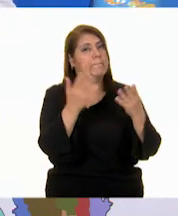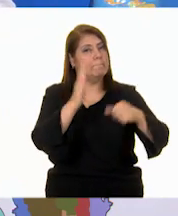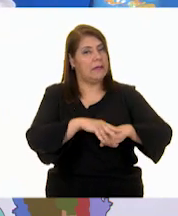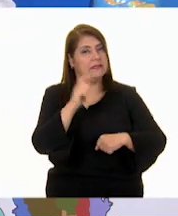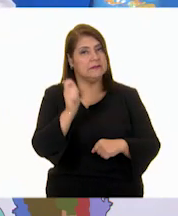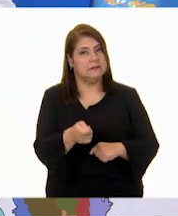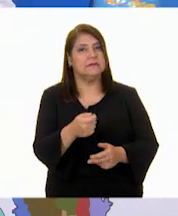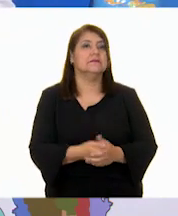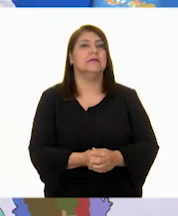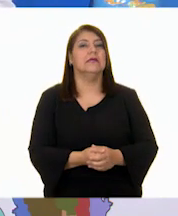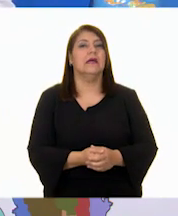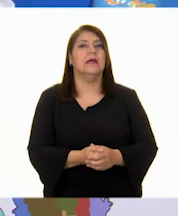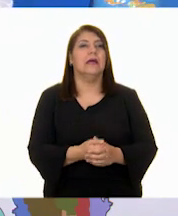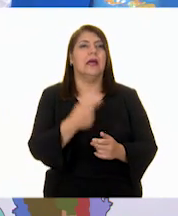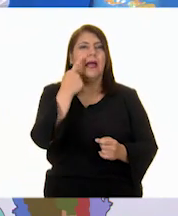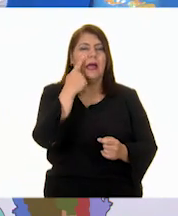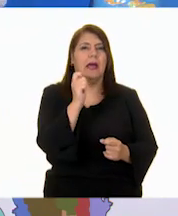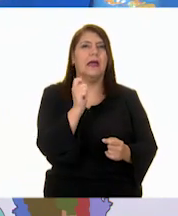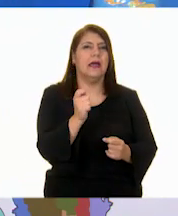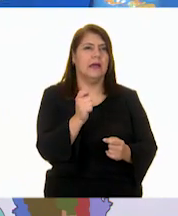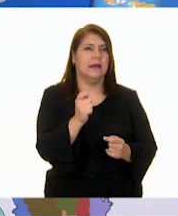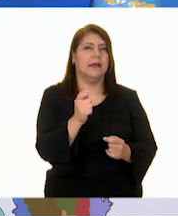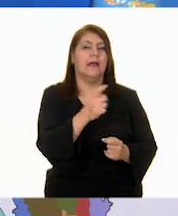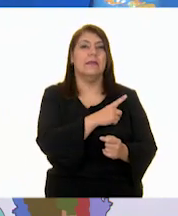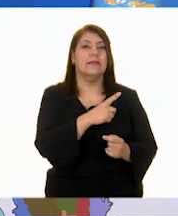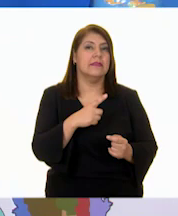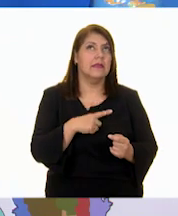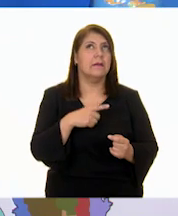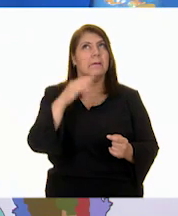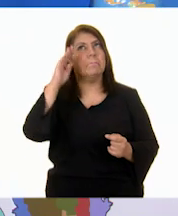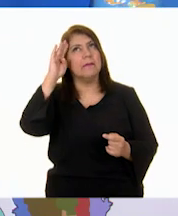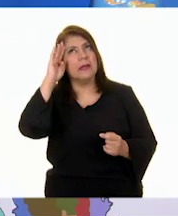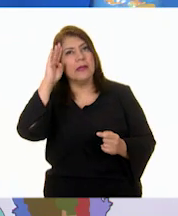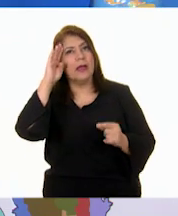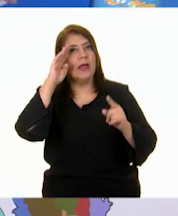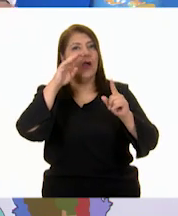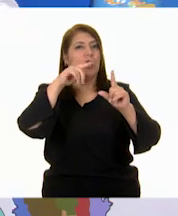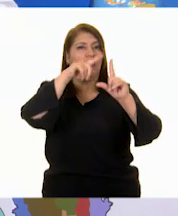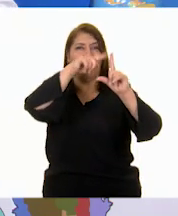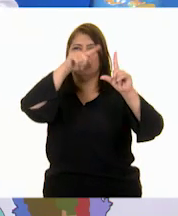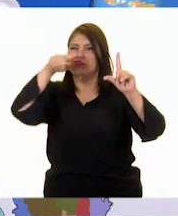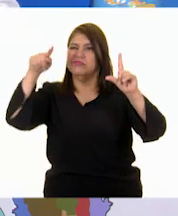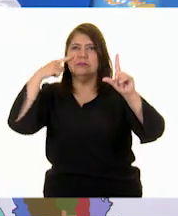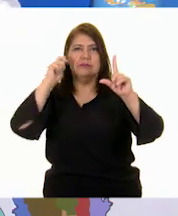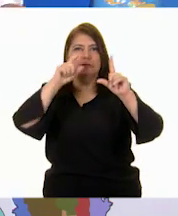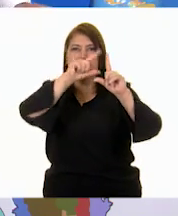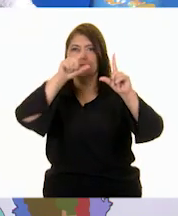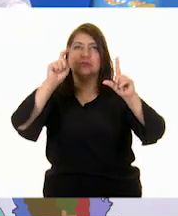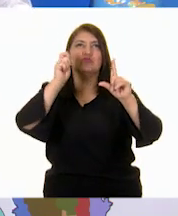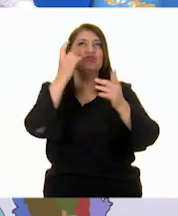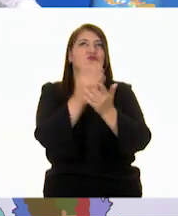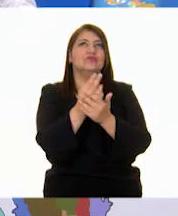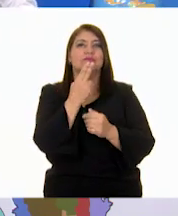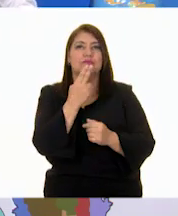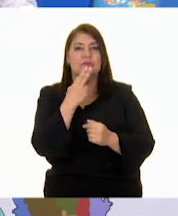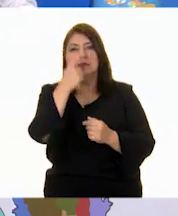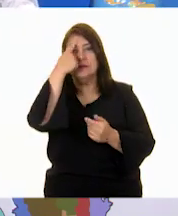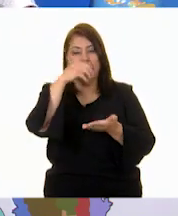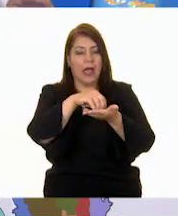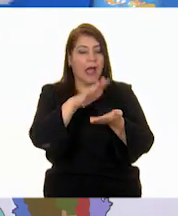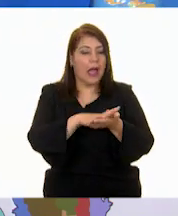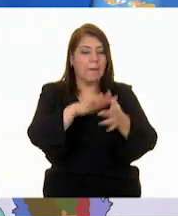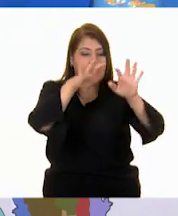el reporte que revisamos, es posible que quede la idea de que la gráfica es el único recurso visual que puede utilizarse en los